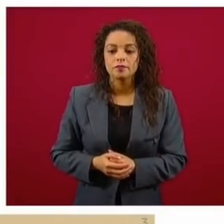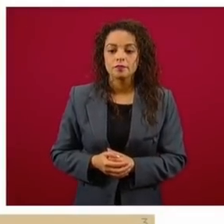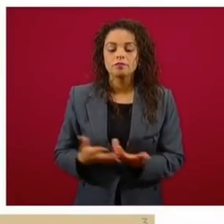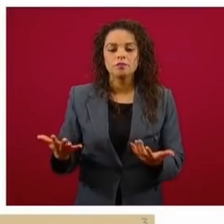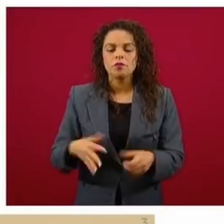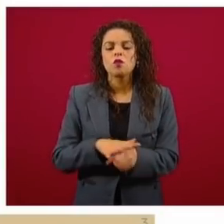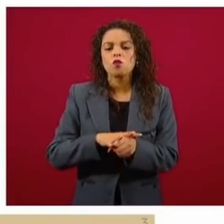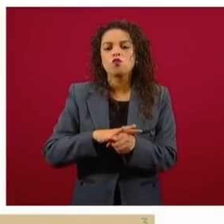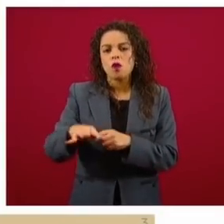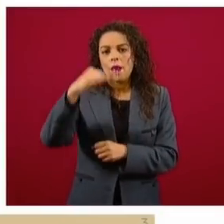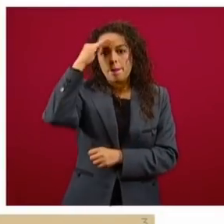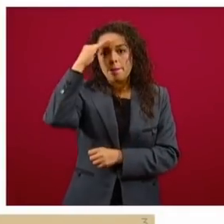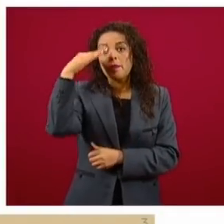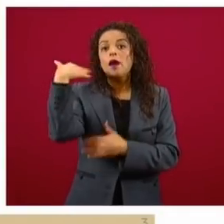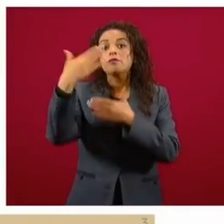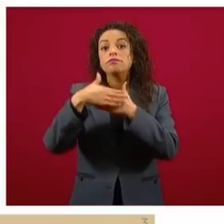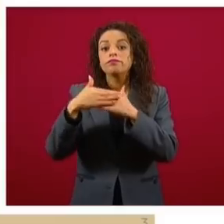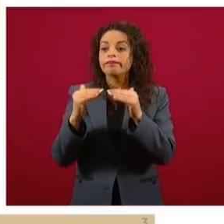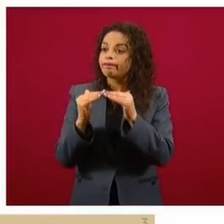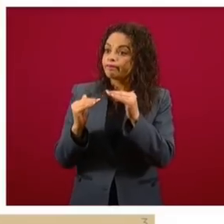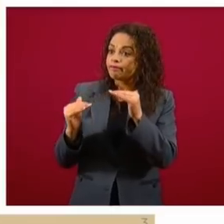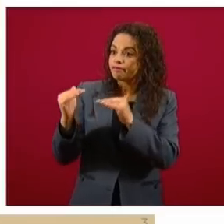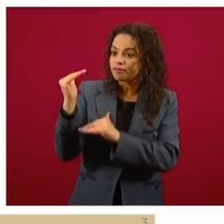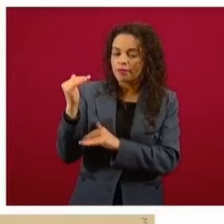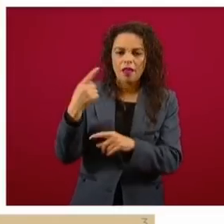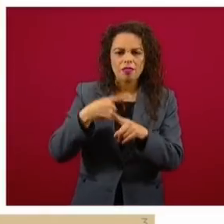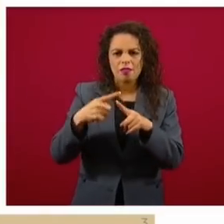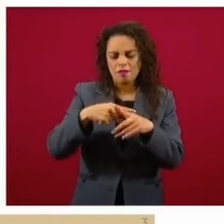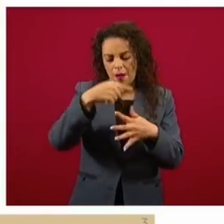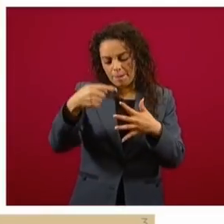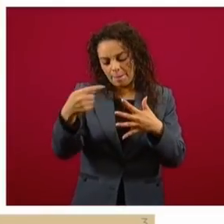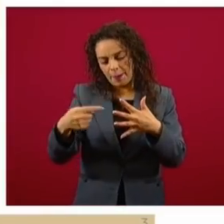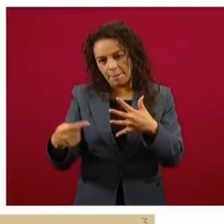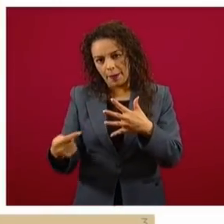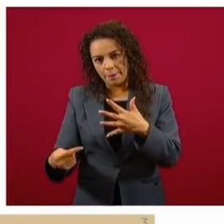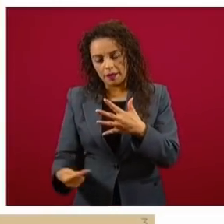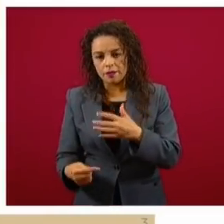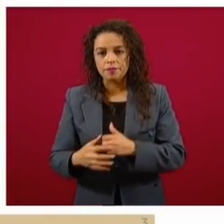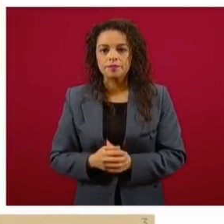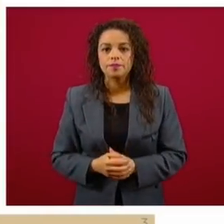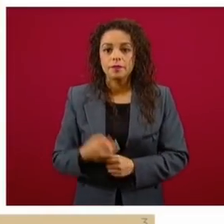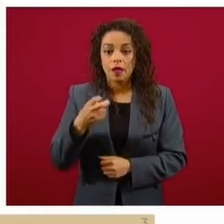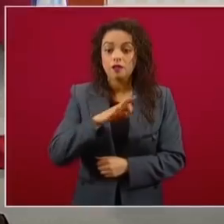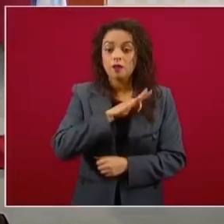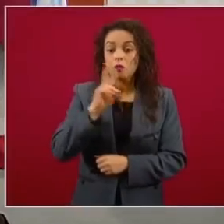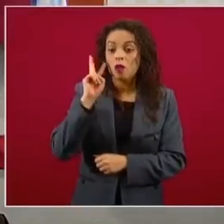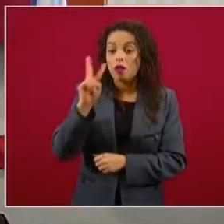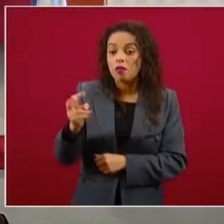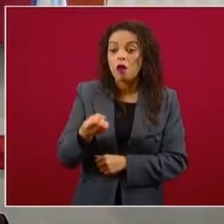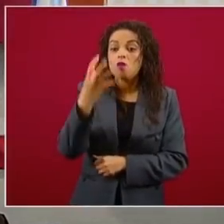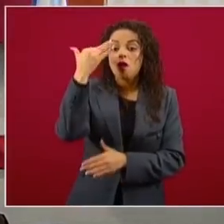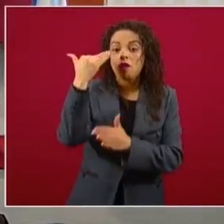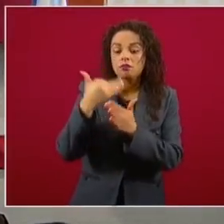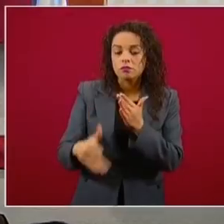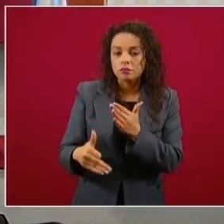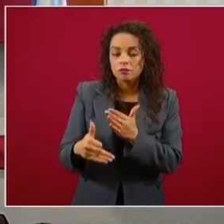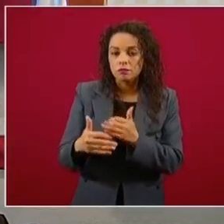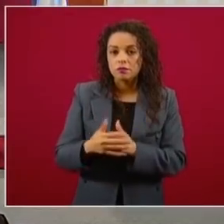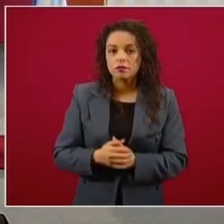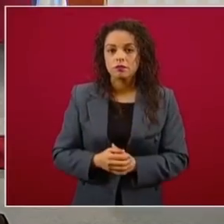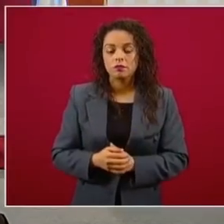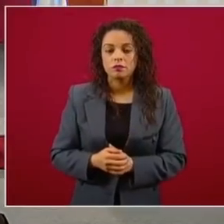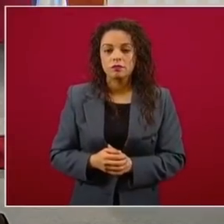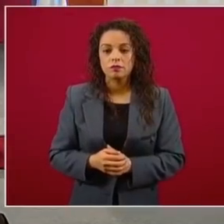esperamos crecer, etcétera. Con el marco macroeconómico se estima cuánto es el déficit, que es consistente con una